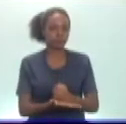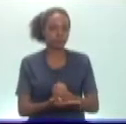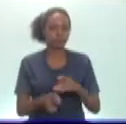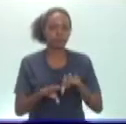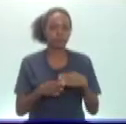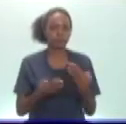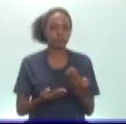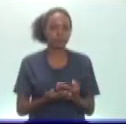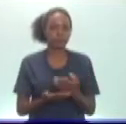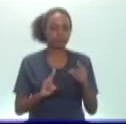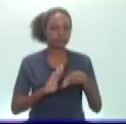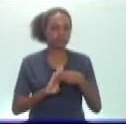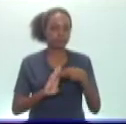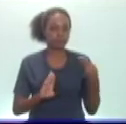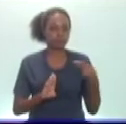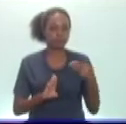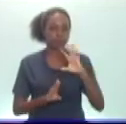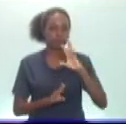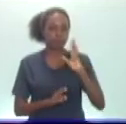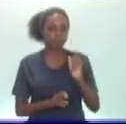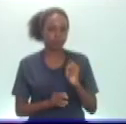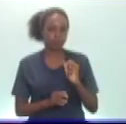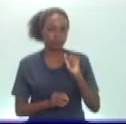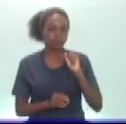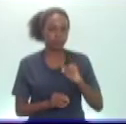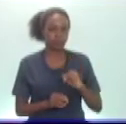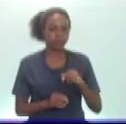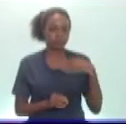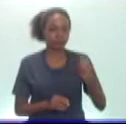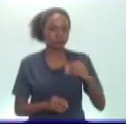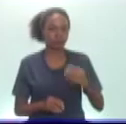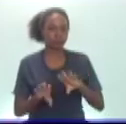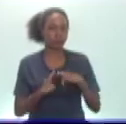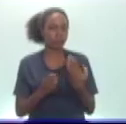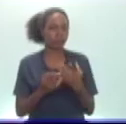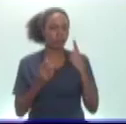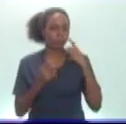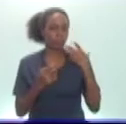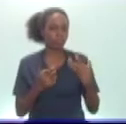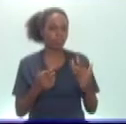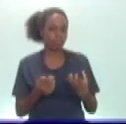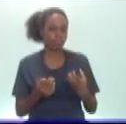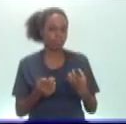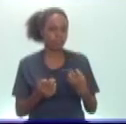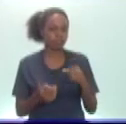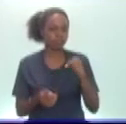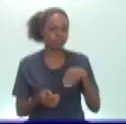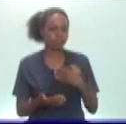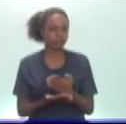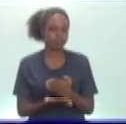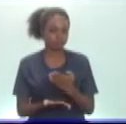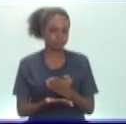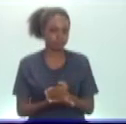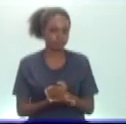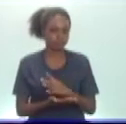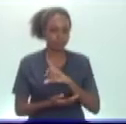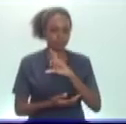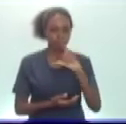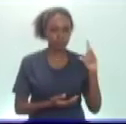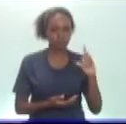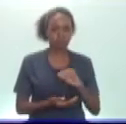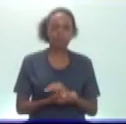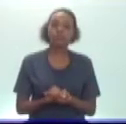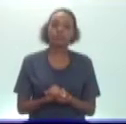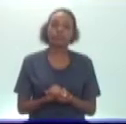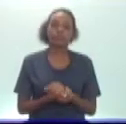Matemática, donde estaremos sistematizando los objetivos y contenidos fundamentales adquiridos durante este grado. De inmediato pasamos al